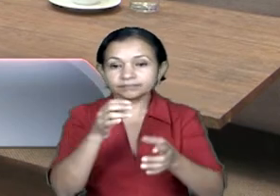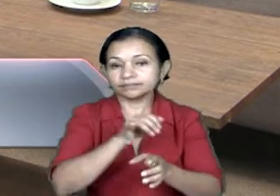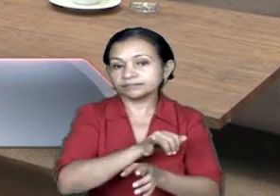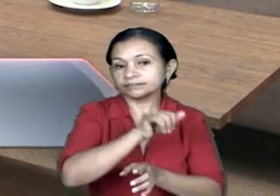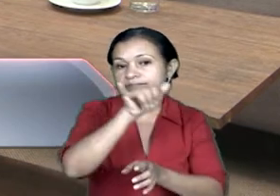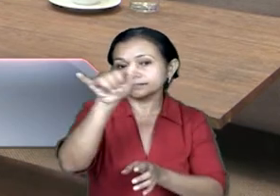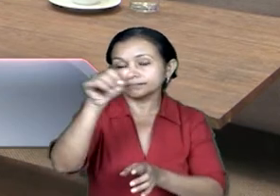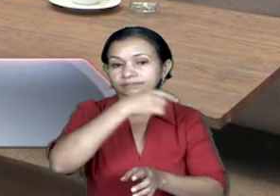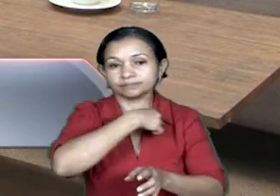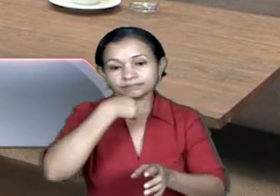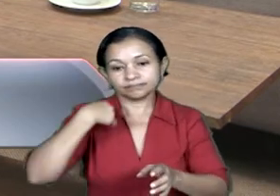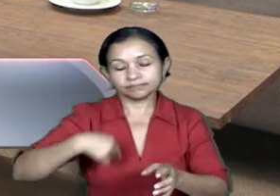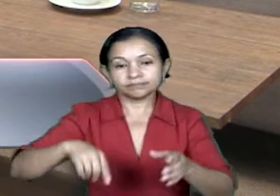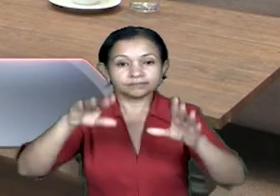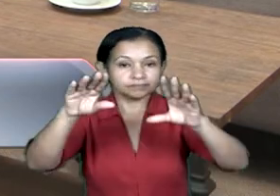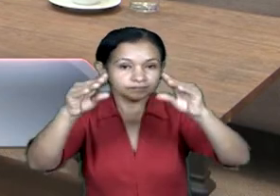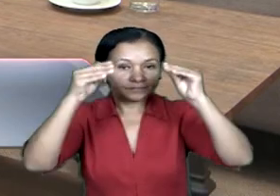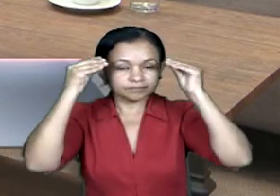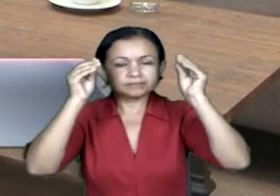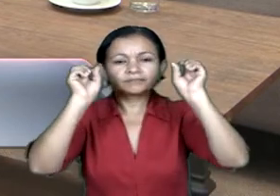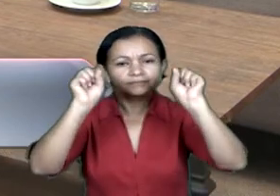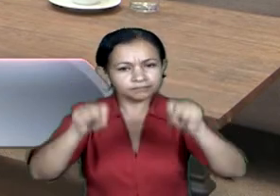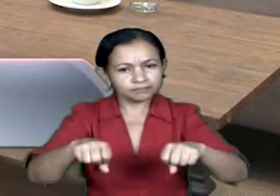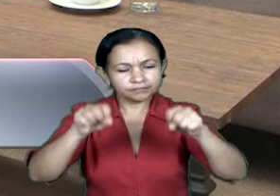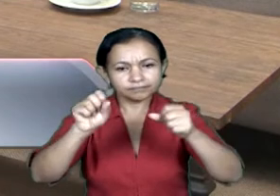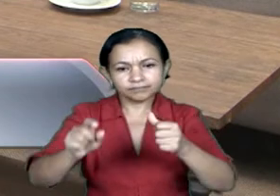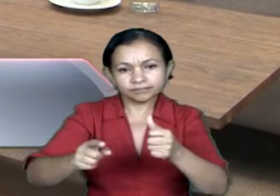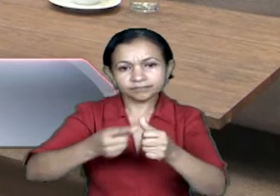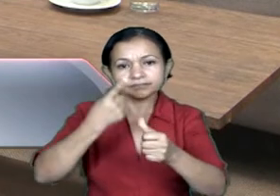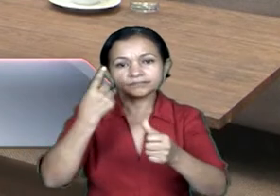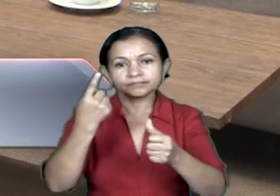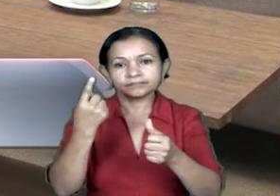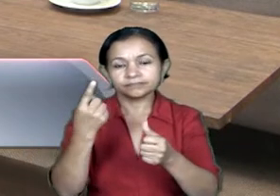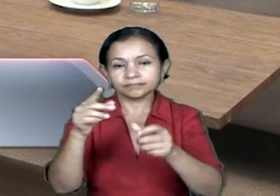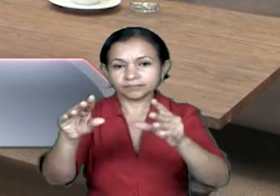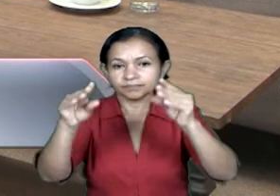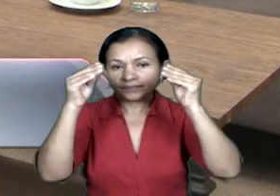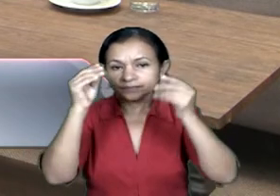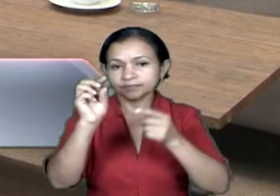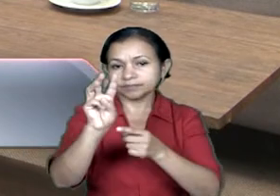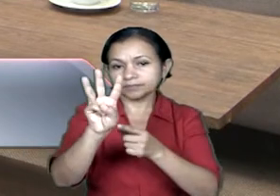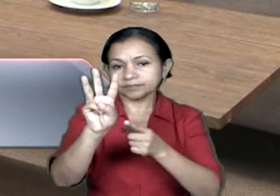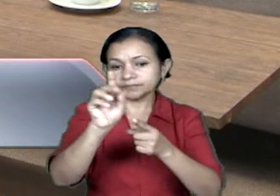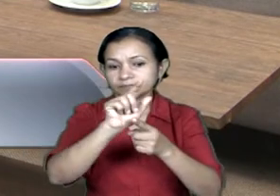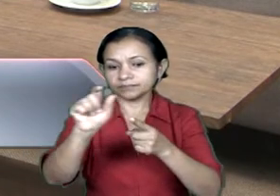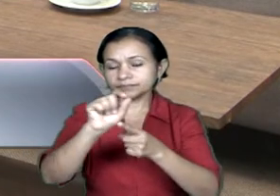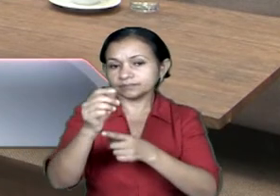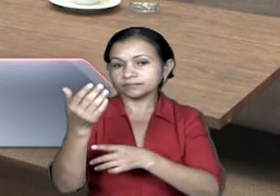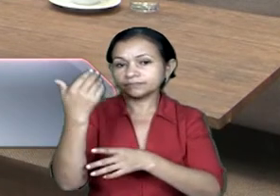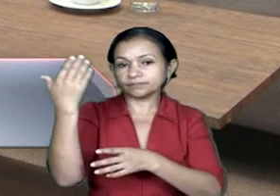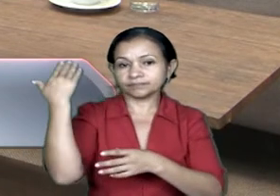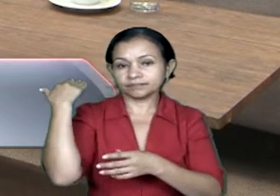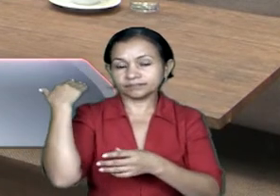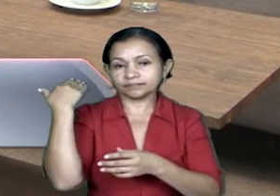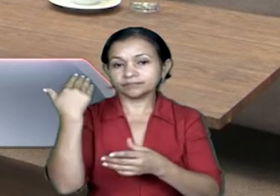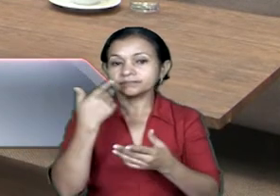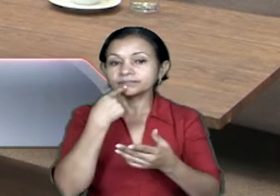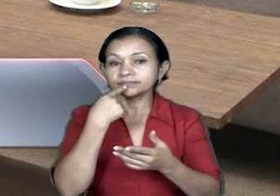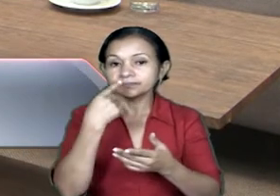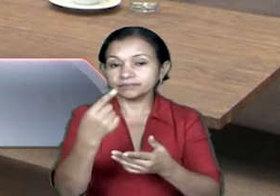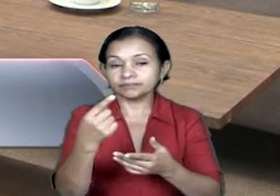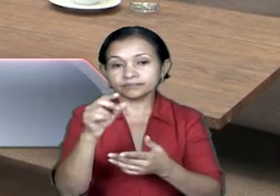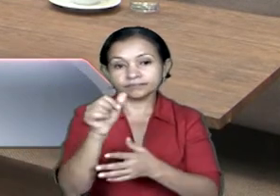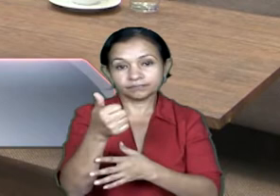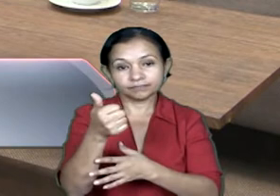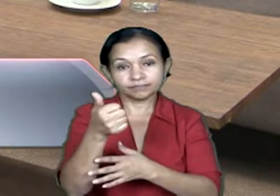a recibir cursos de capacitación. El primero es el, como hace 3 meses atrás, ¿no? Es el, recomendamos a